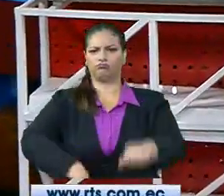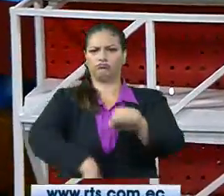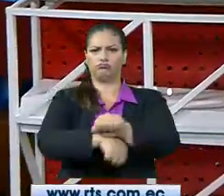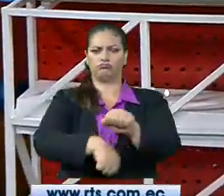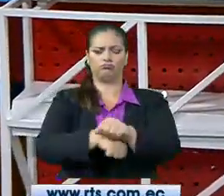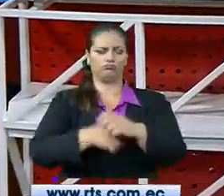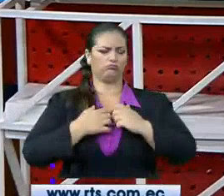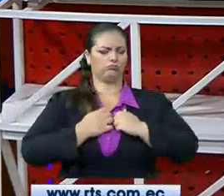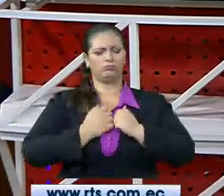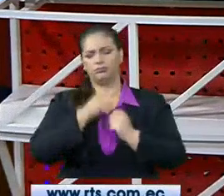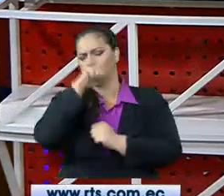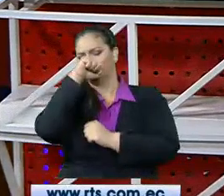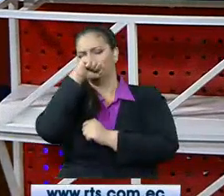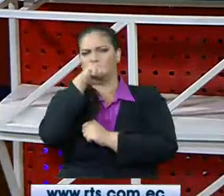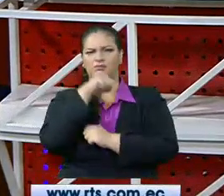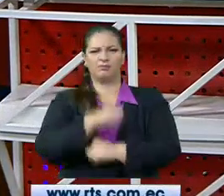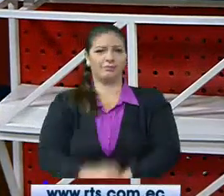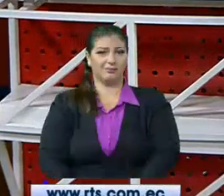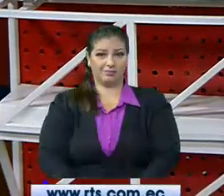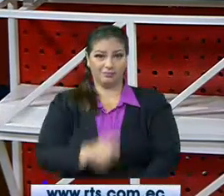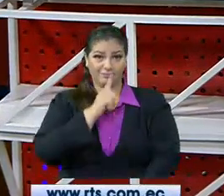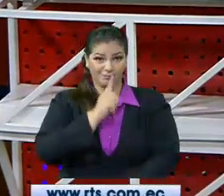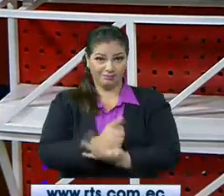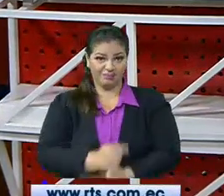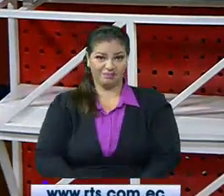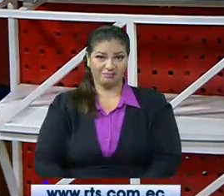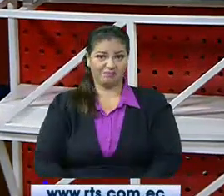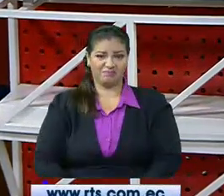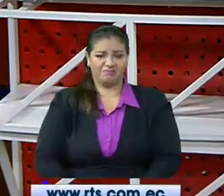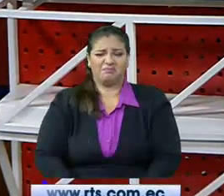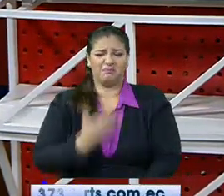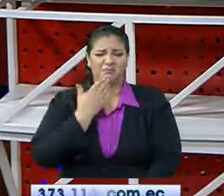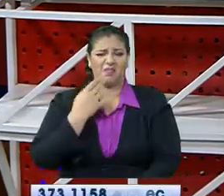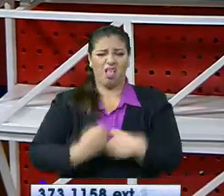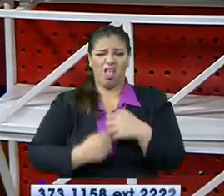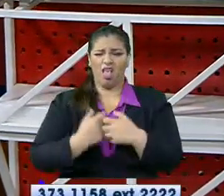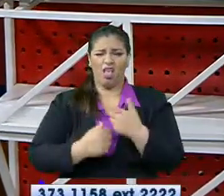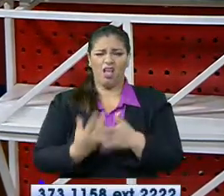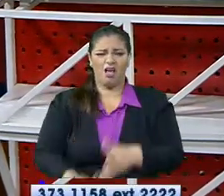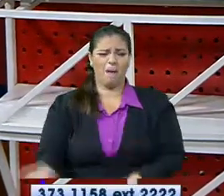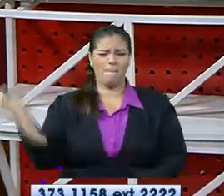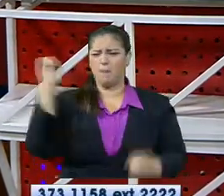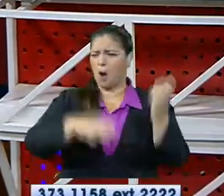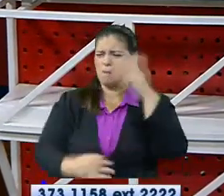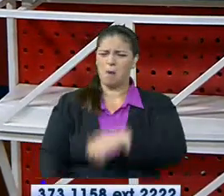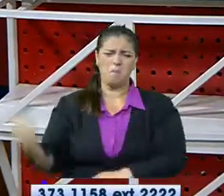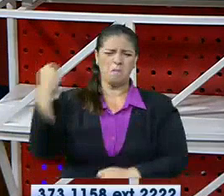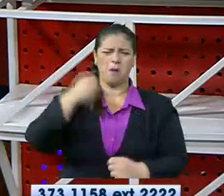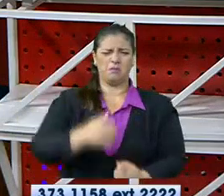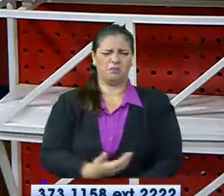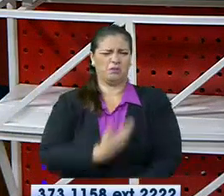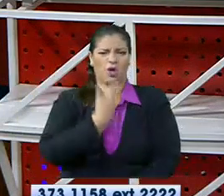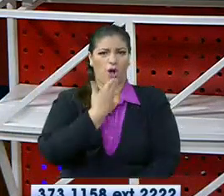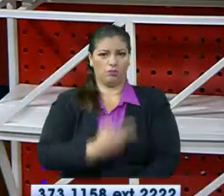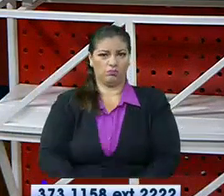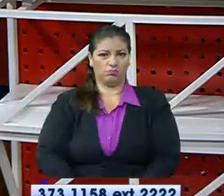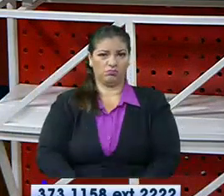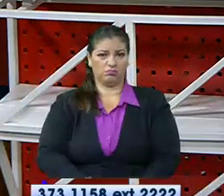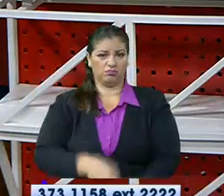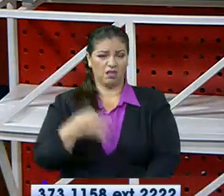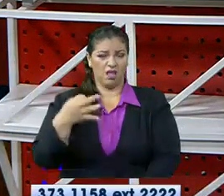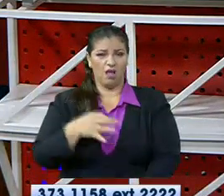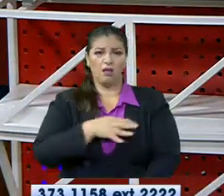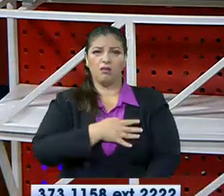sobrenombre que son hinchas. Estos no son hinchas para nada. Son gente infiltrada que se mete a